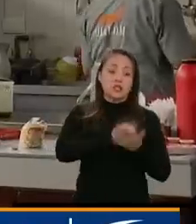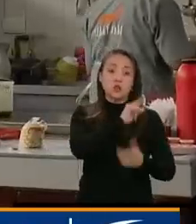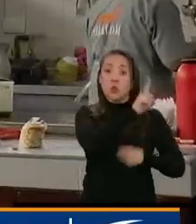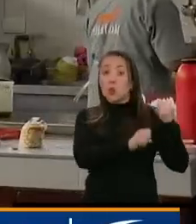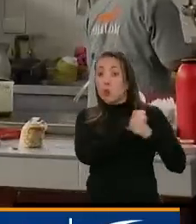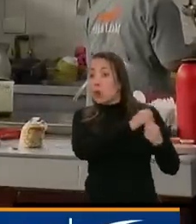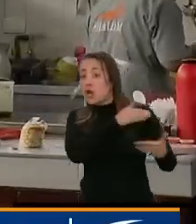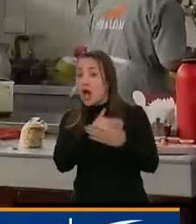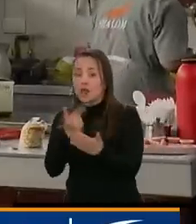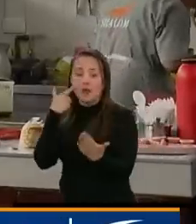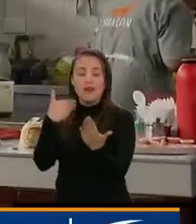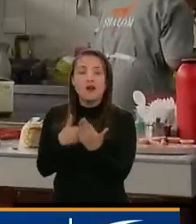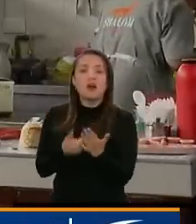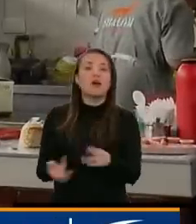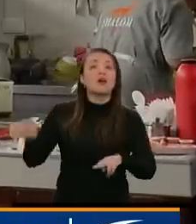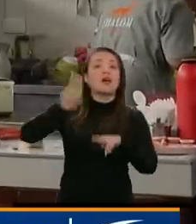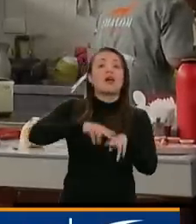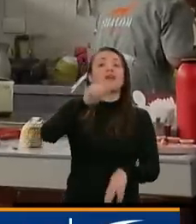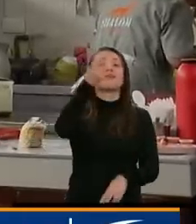la factura